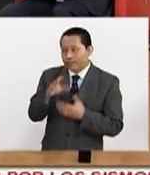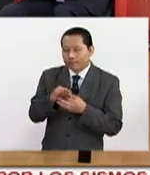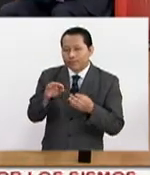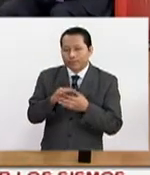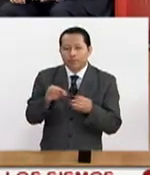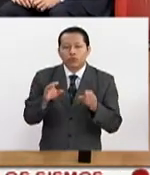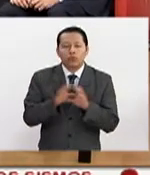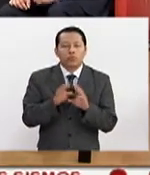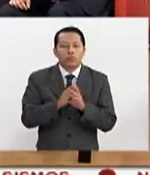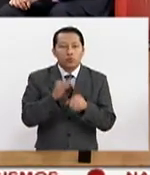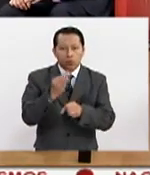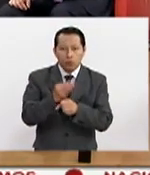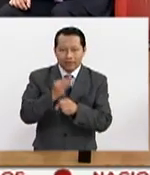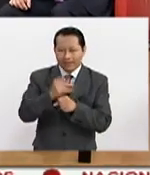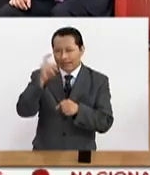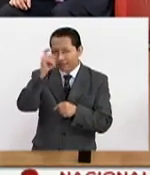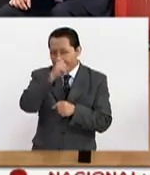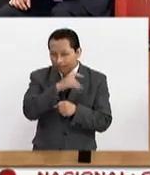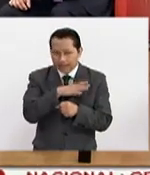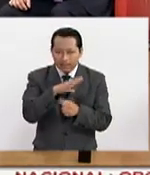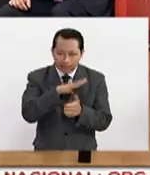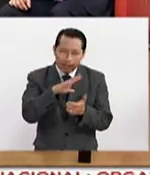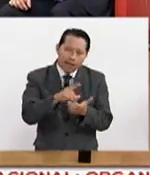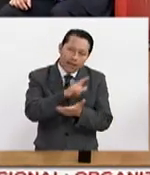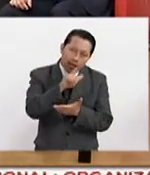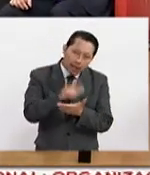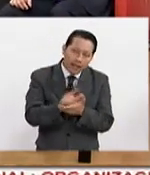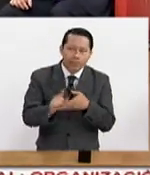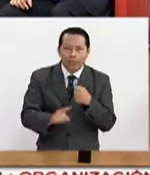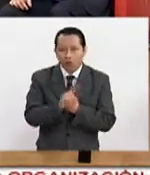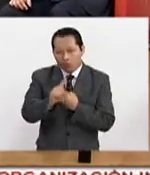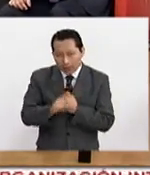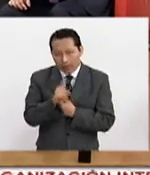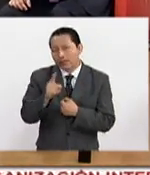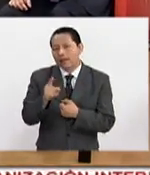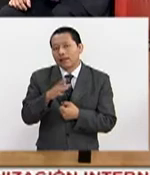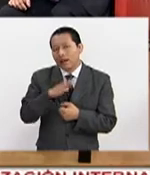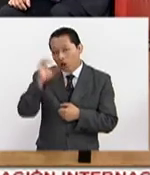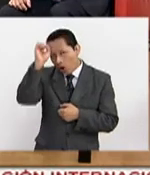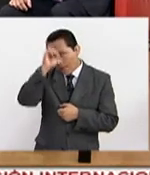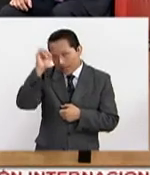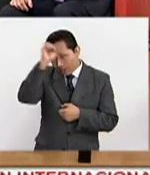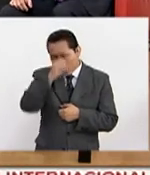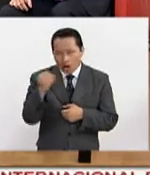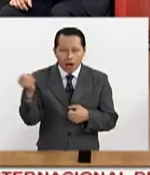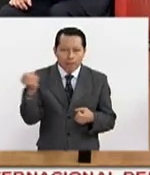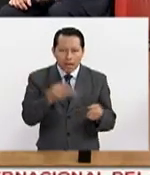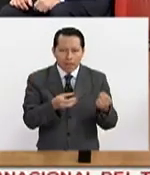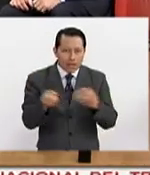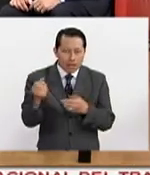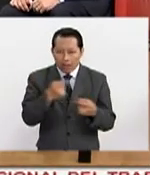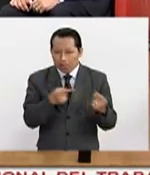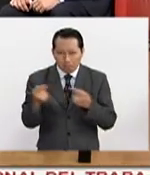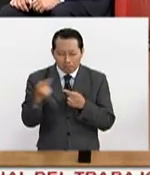de muchos conflictos entre legales, de guerra de opiniones, entre los líderes políticos,